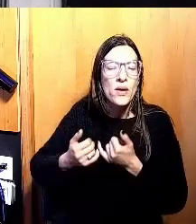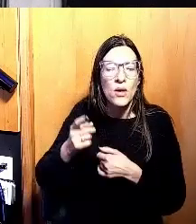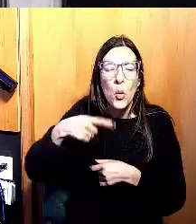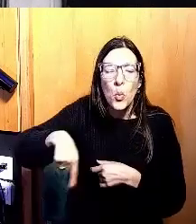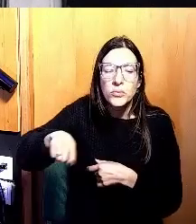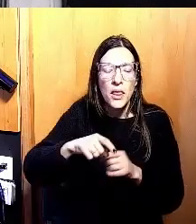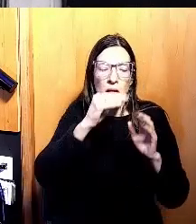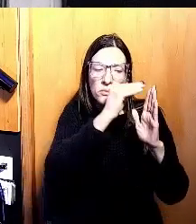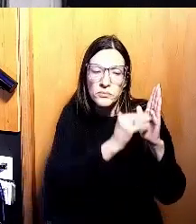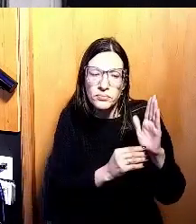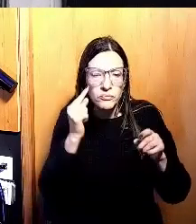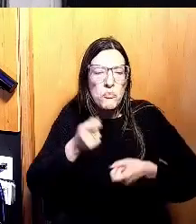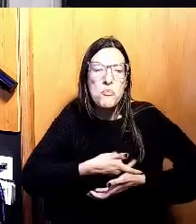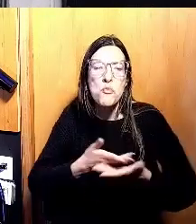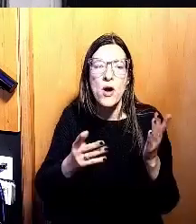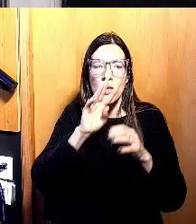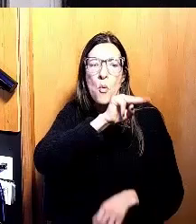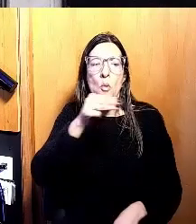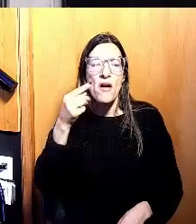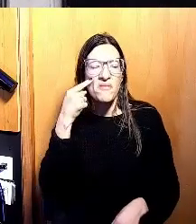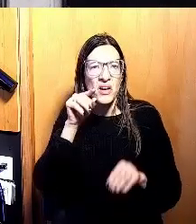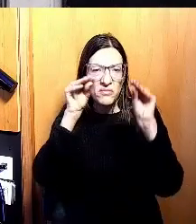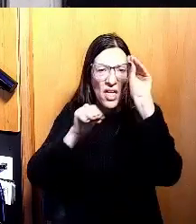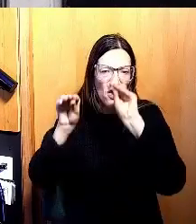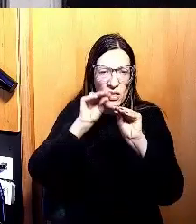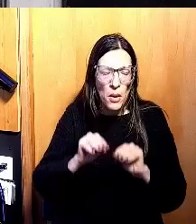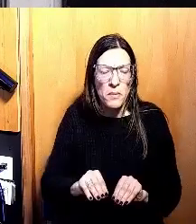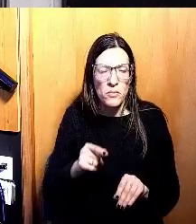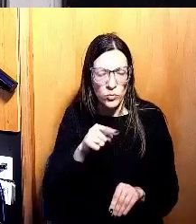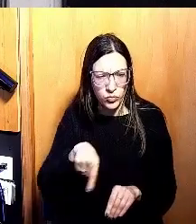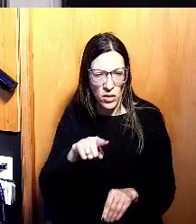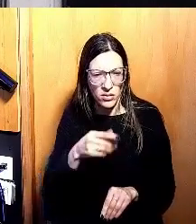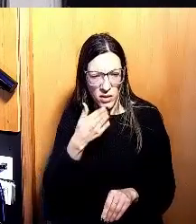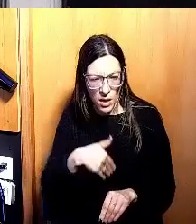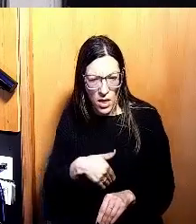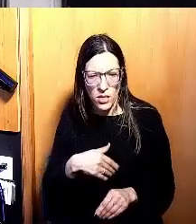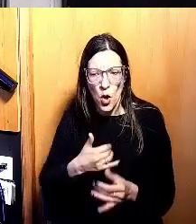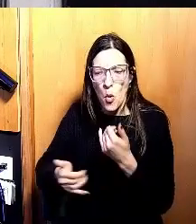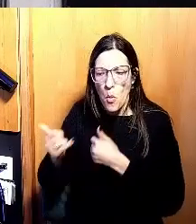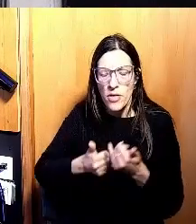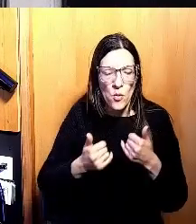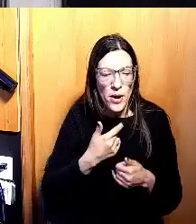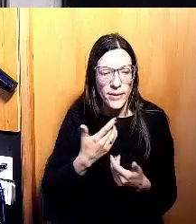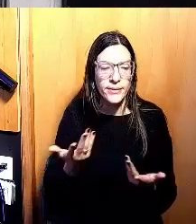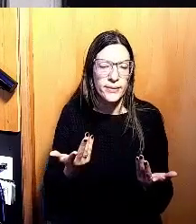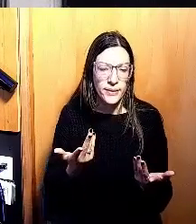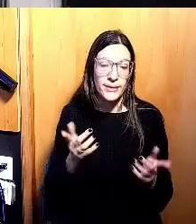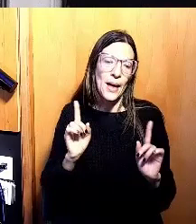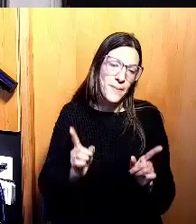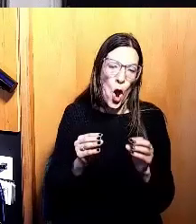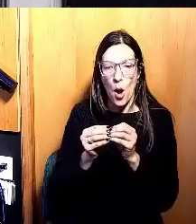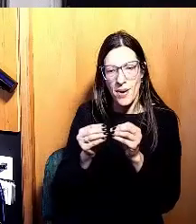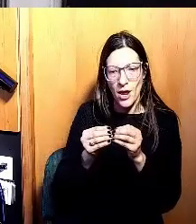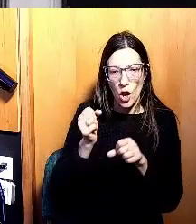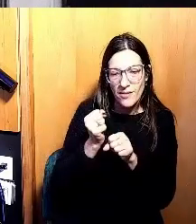que se está mostrando en el observatorio. Ni que hablar que nuestros compañeros del Ministerio que lo